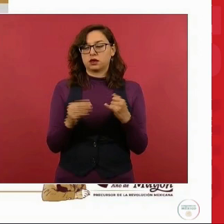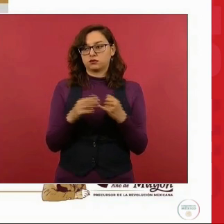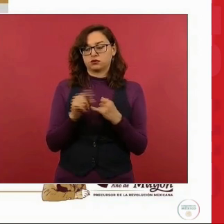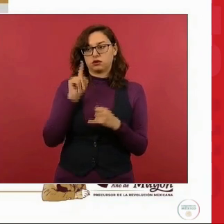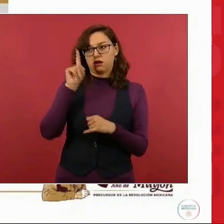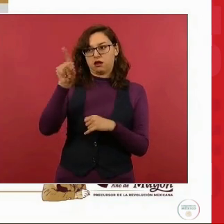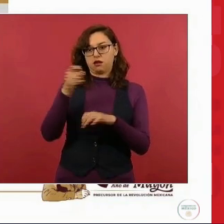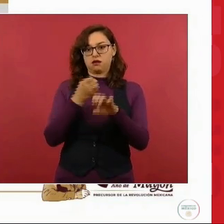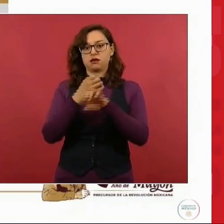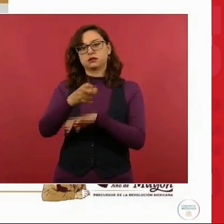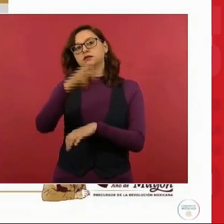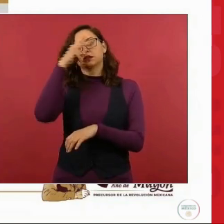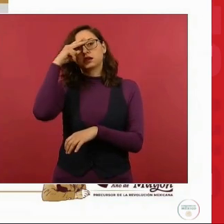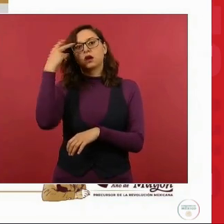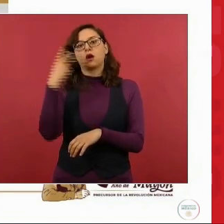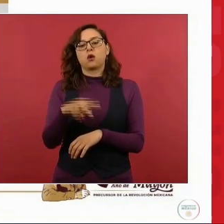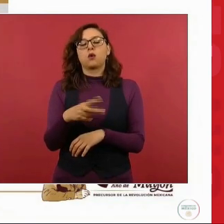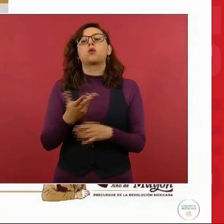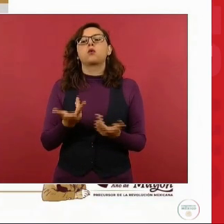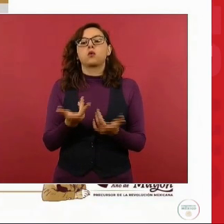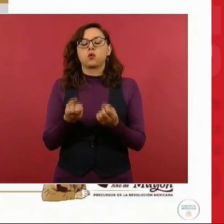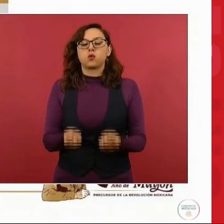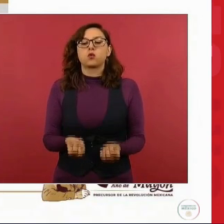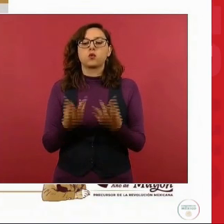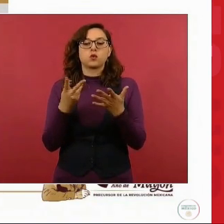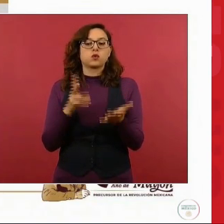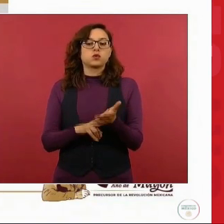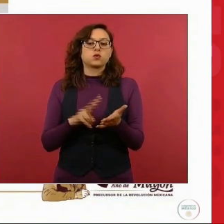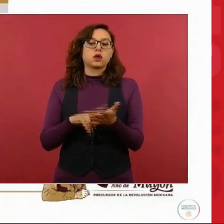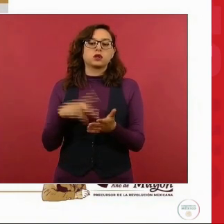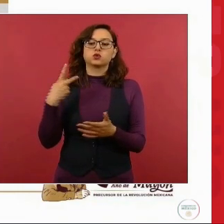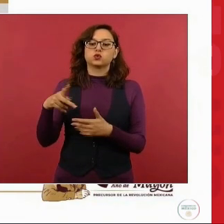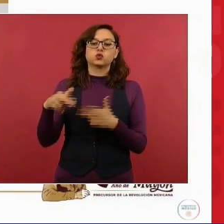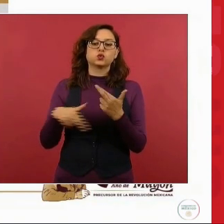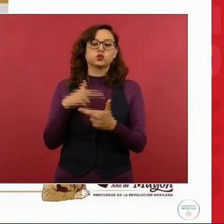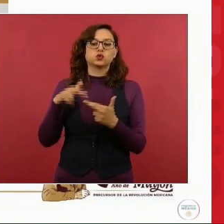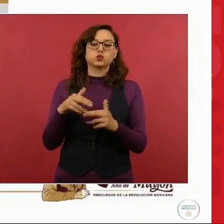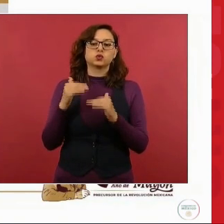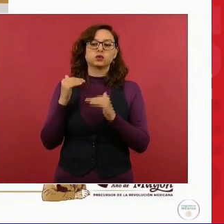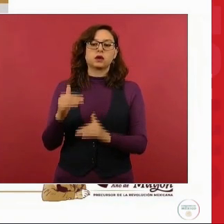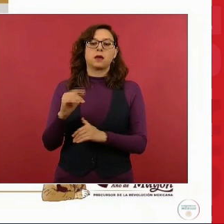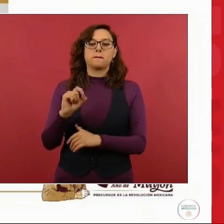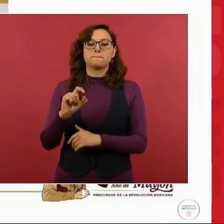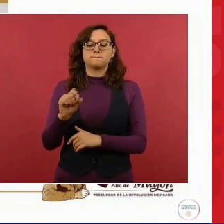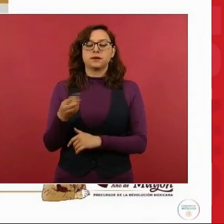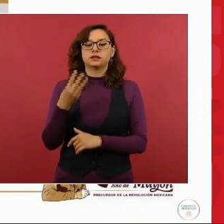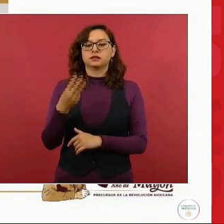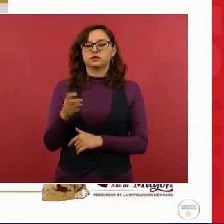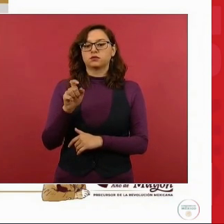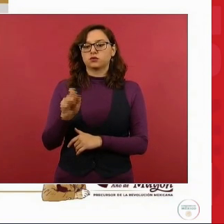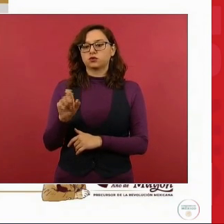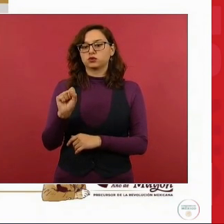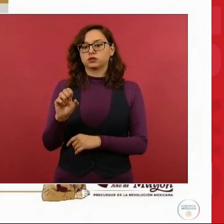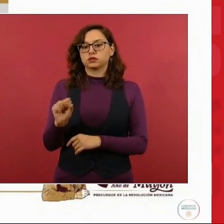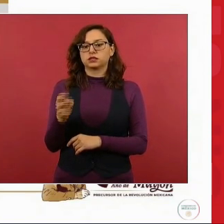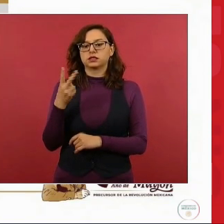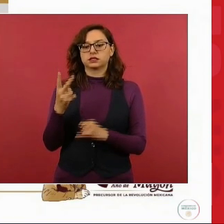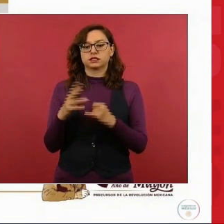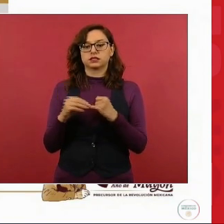55 centavos por kilo, cuando el precio máximo en la región es de 23 pesos con